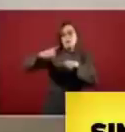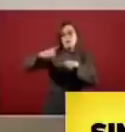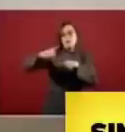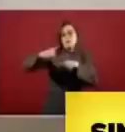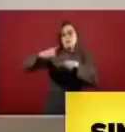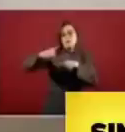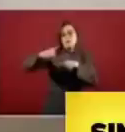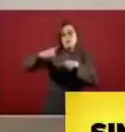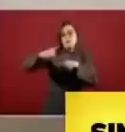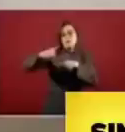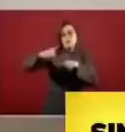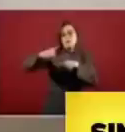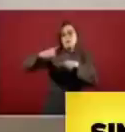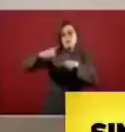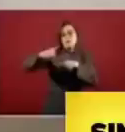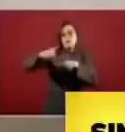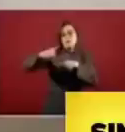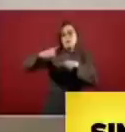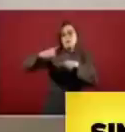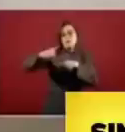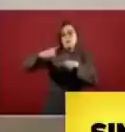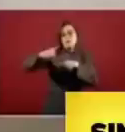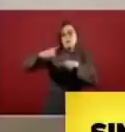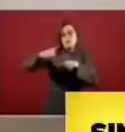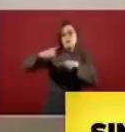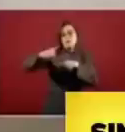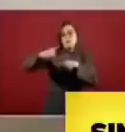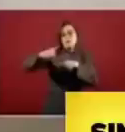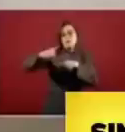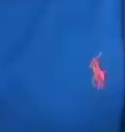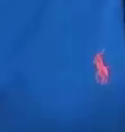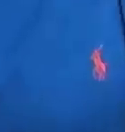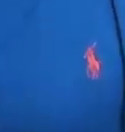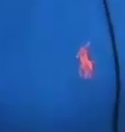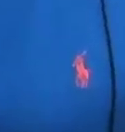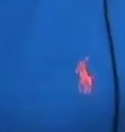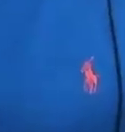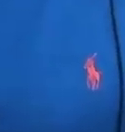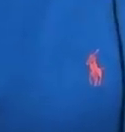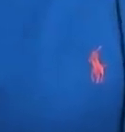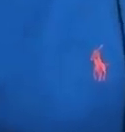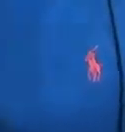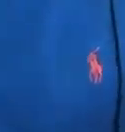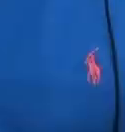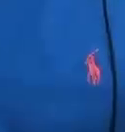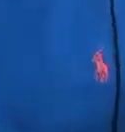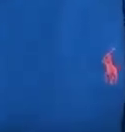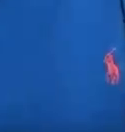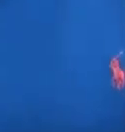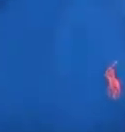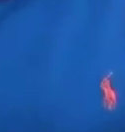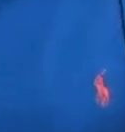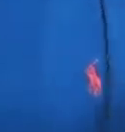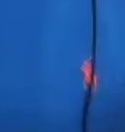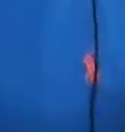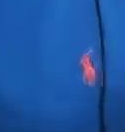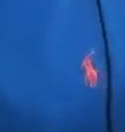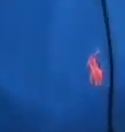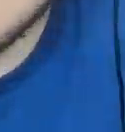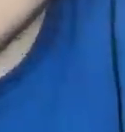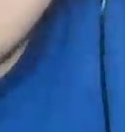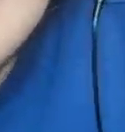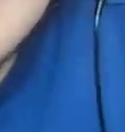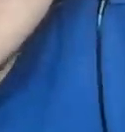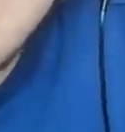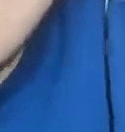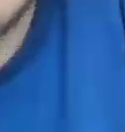constante todos los días todos los días Alfaro le va a decir al rato a los mecánicos de la BMW que así no se hacen los autos de la BMW porque